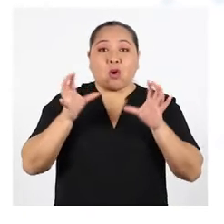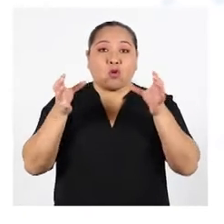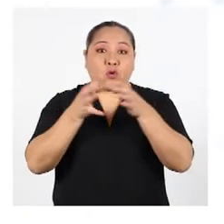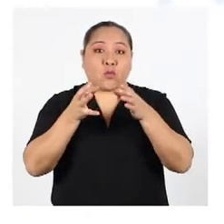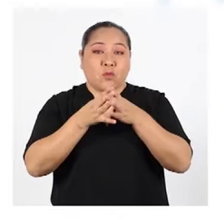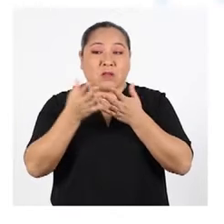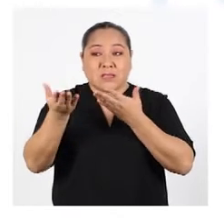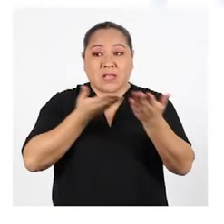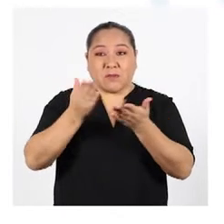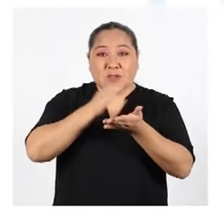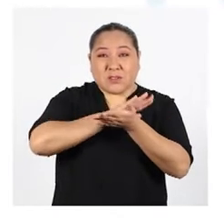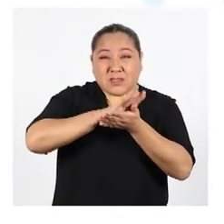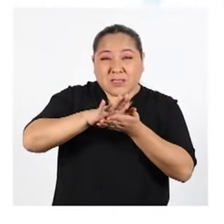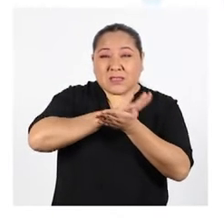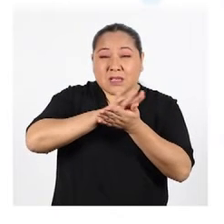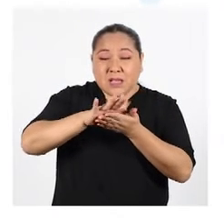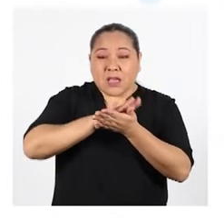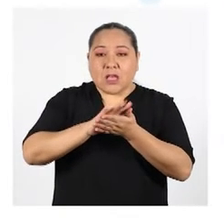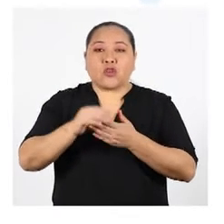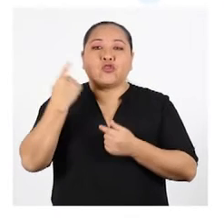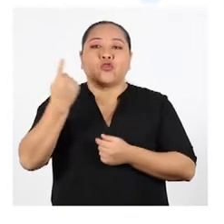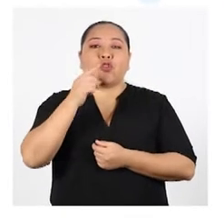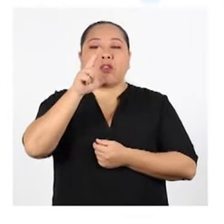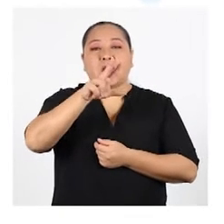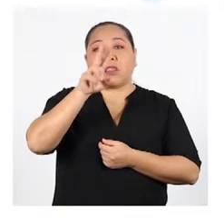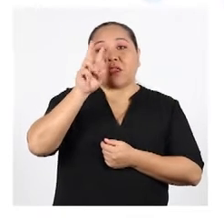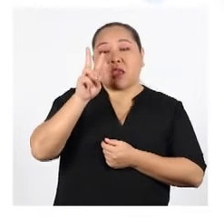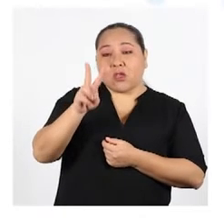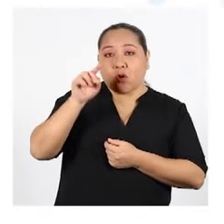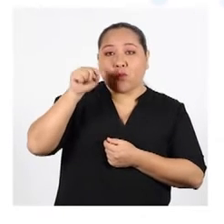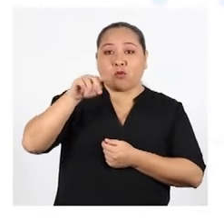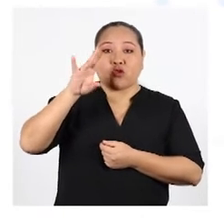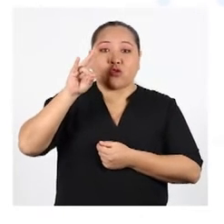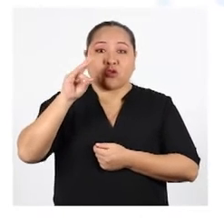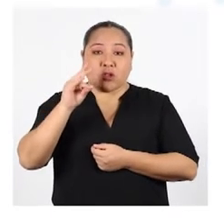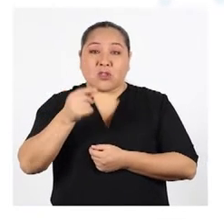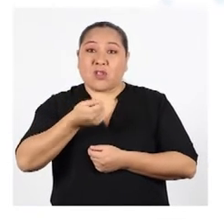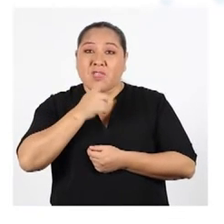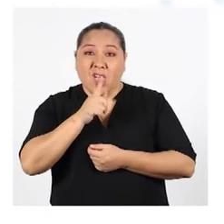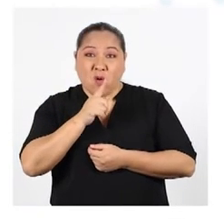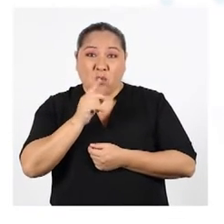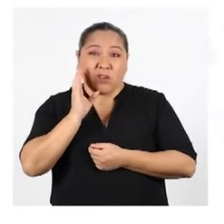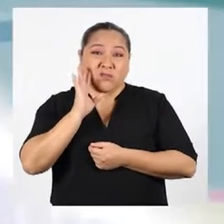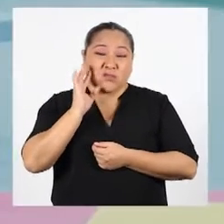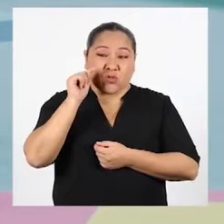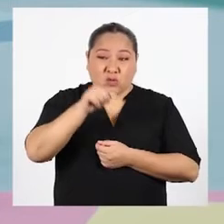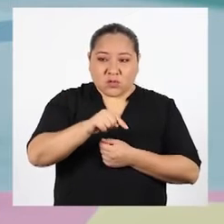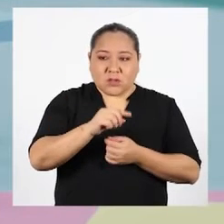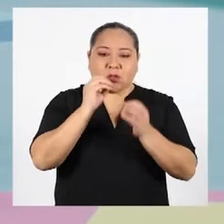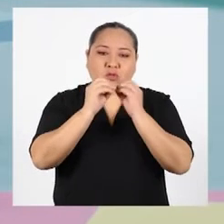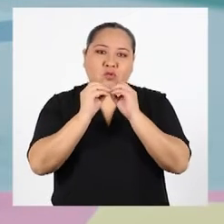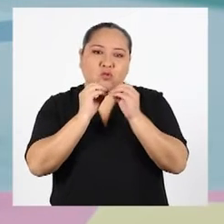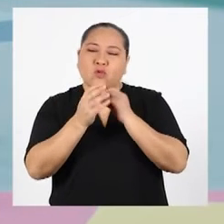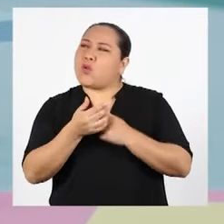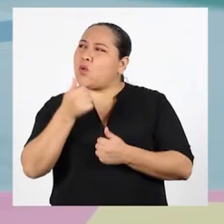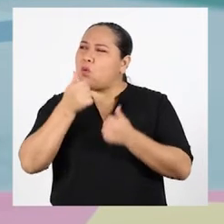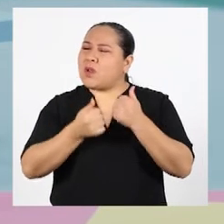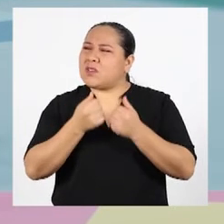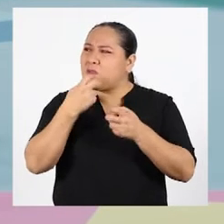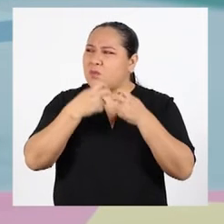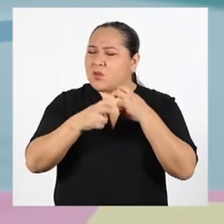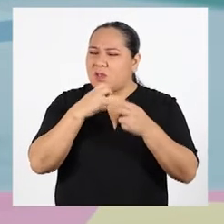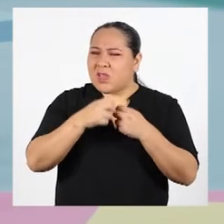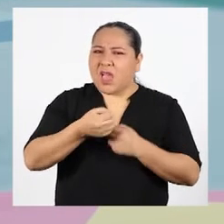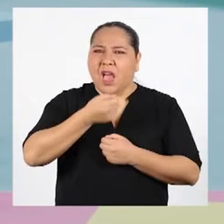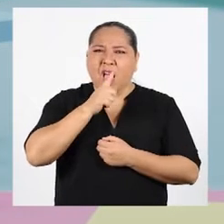de Saneamiento, solo el 32,7% de aguas residuales reciben tratamiento. ¿Cuál era el problema con eso de